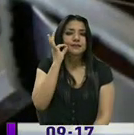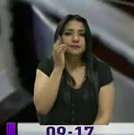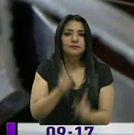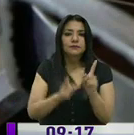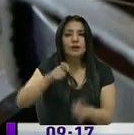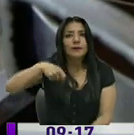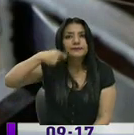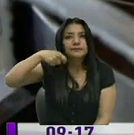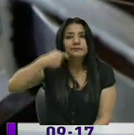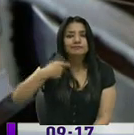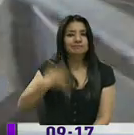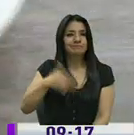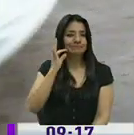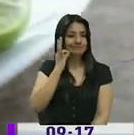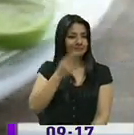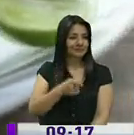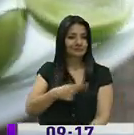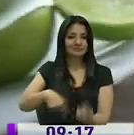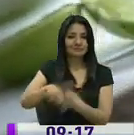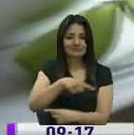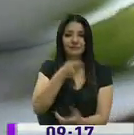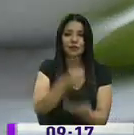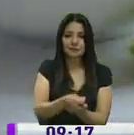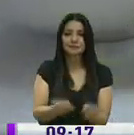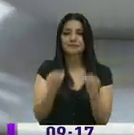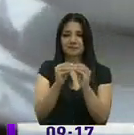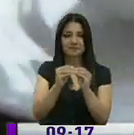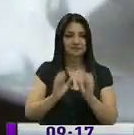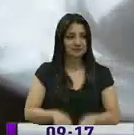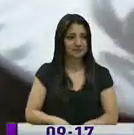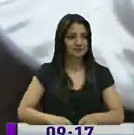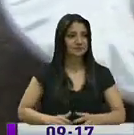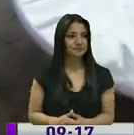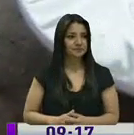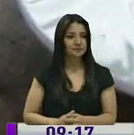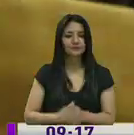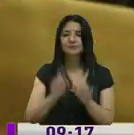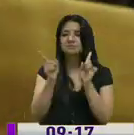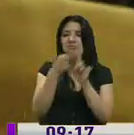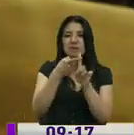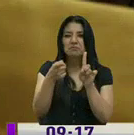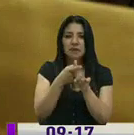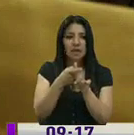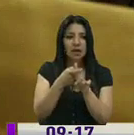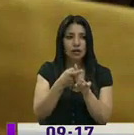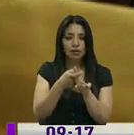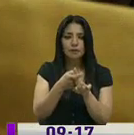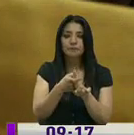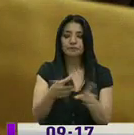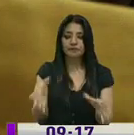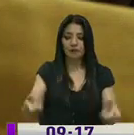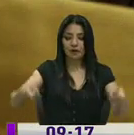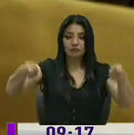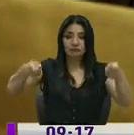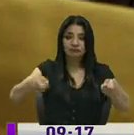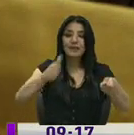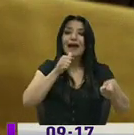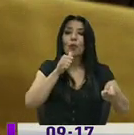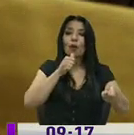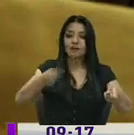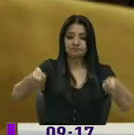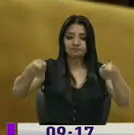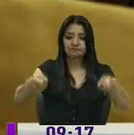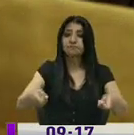prueben esta comida siempre regresen por más primer hito es lo que se propone a hervir ahora el agua siempre